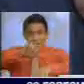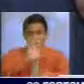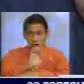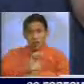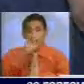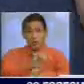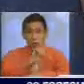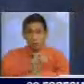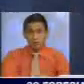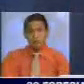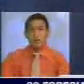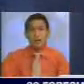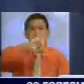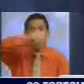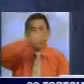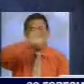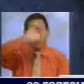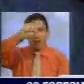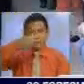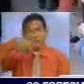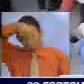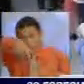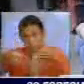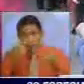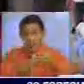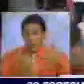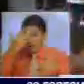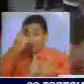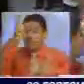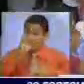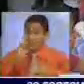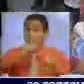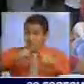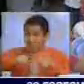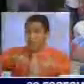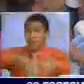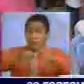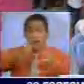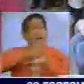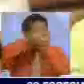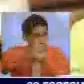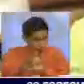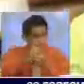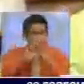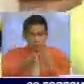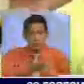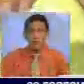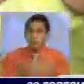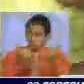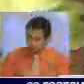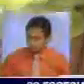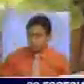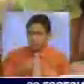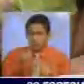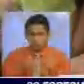cirujano plástico Steven Harris explica que esta malformación necesita de varias intervenciones quirúrgicas. En la mayoría de casos,